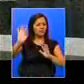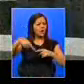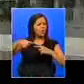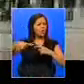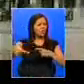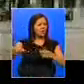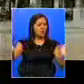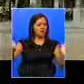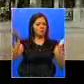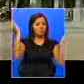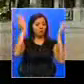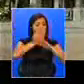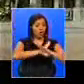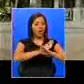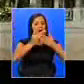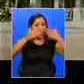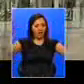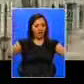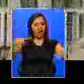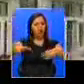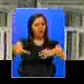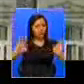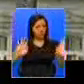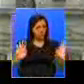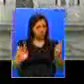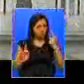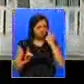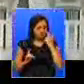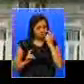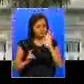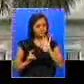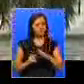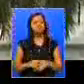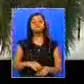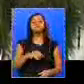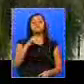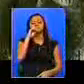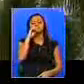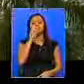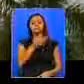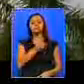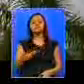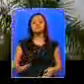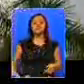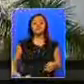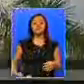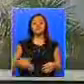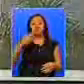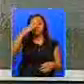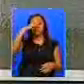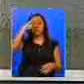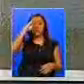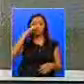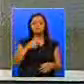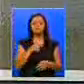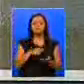El bloqueo caerá en algún momento. Así que esa reunión con el presidente, con el comandante Raúl Castro, fue